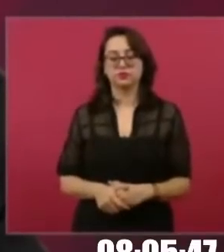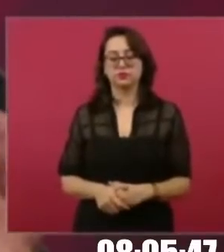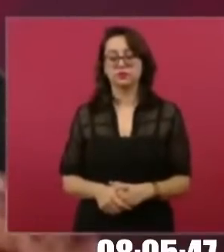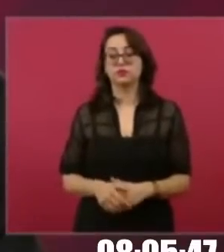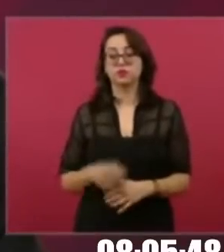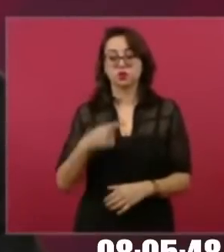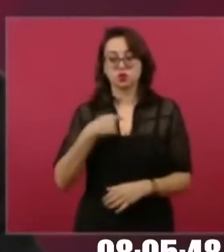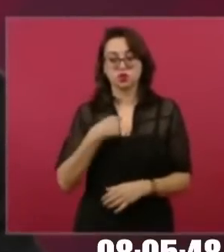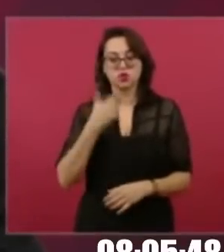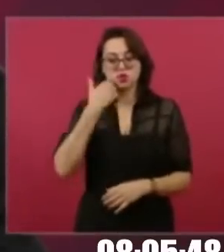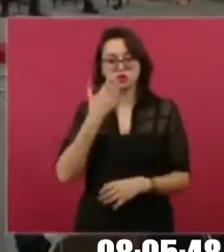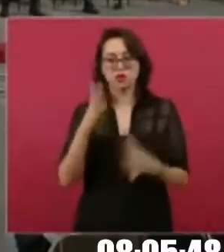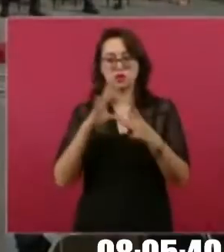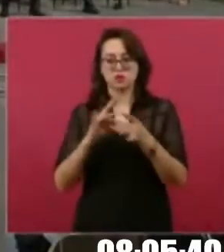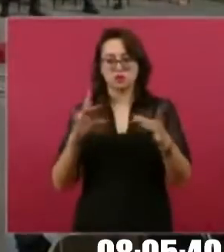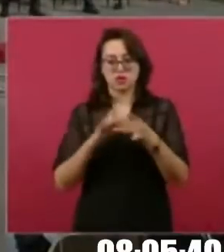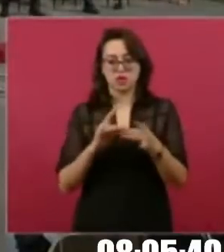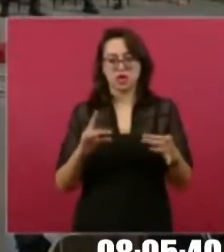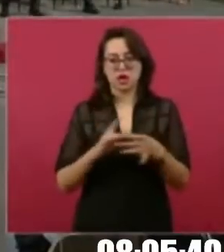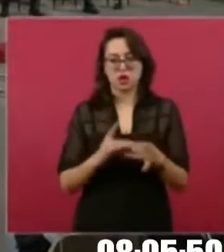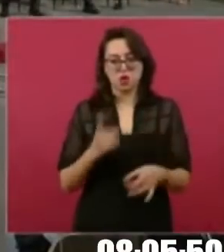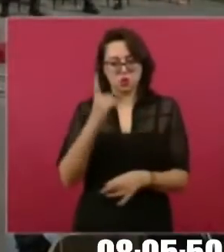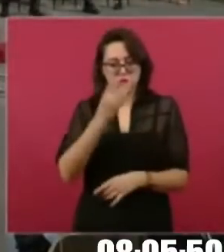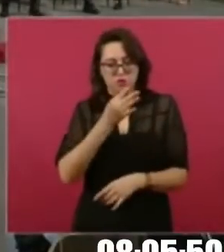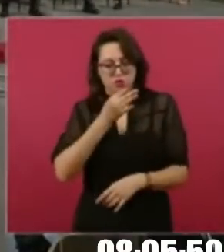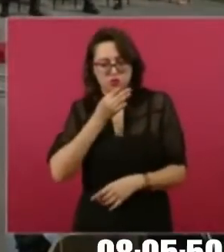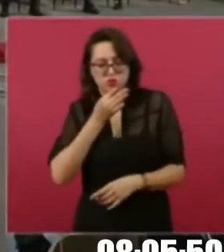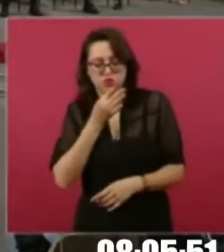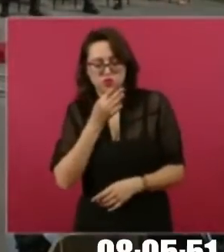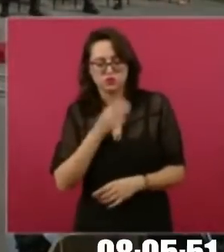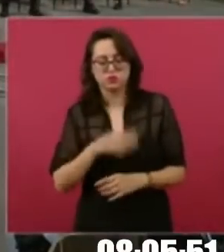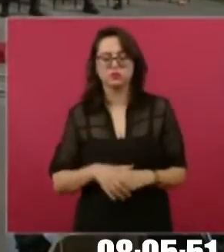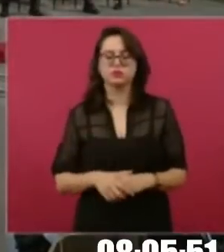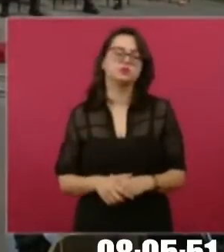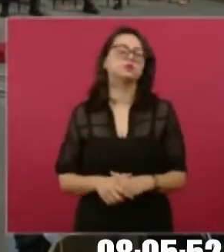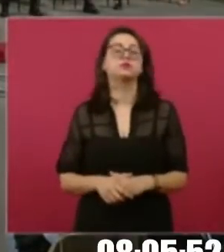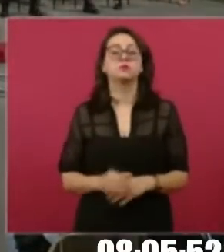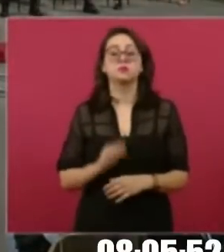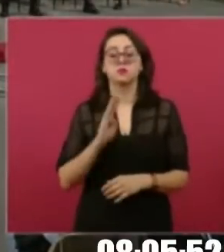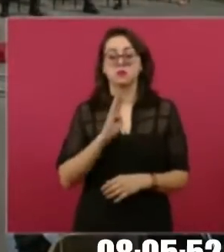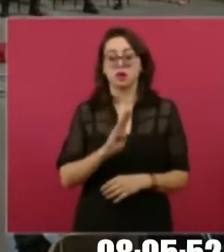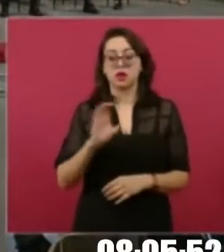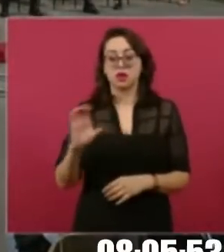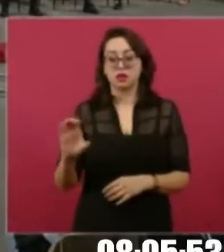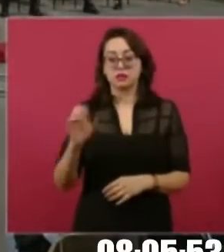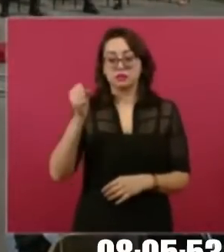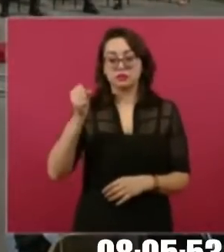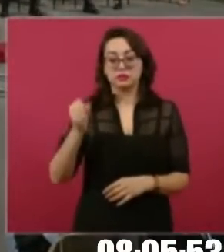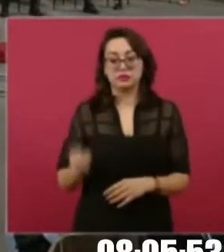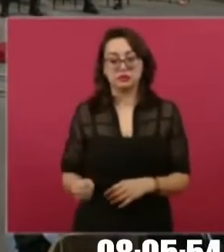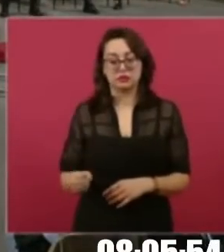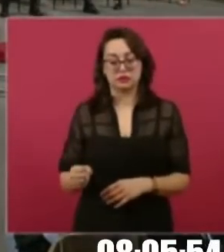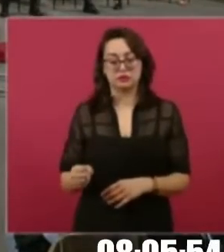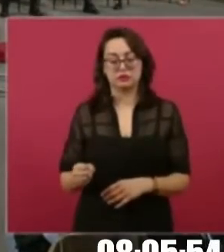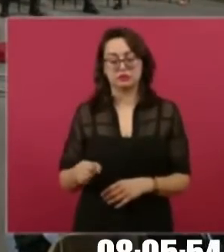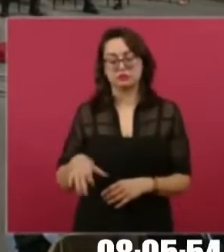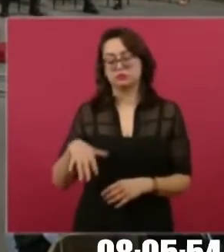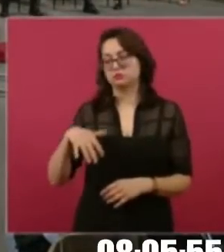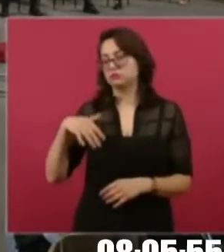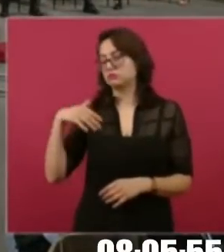un minuto quizás sea de los estados nada más para que tengan ustedes una idea Loreto